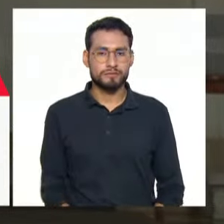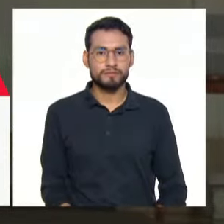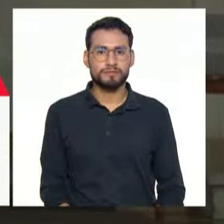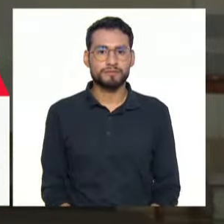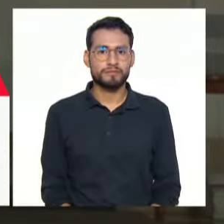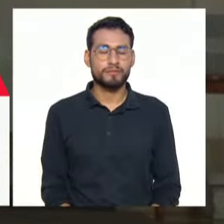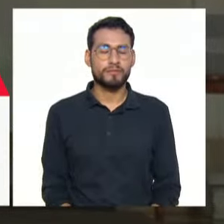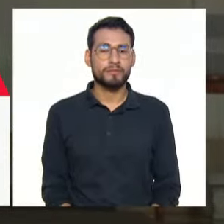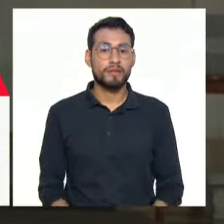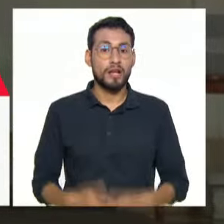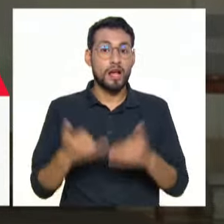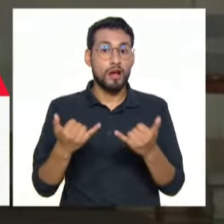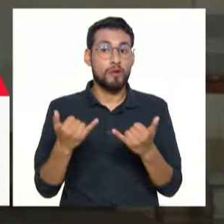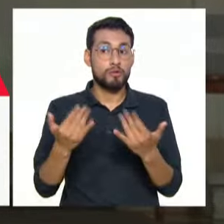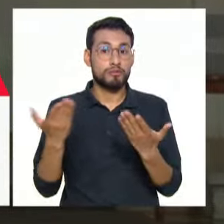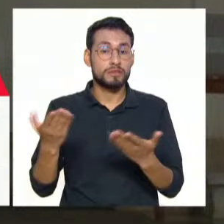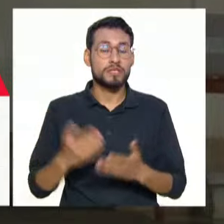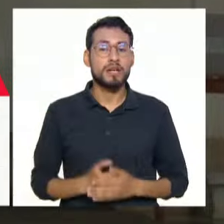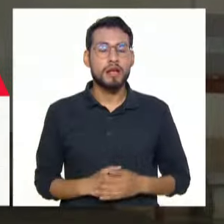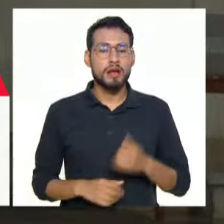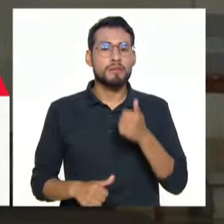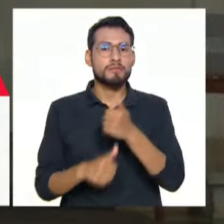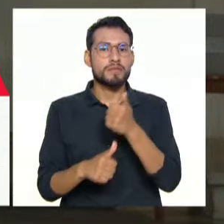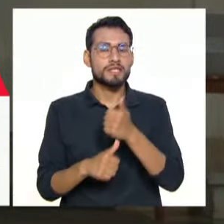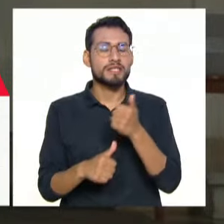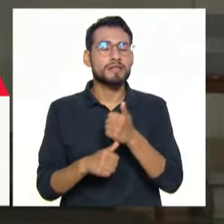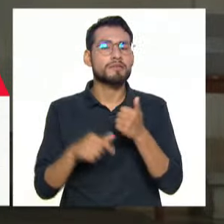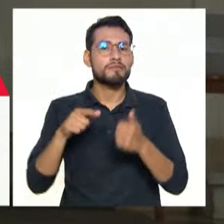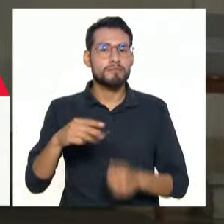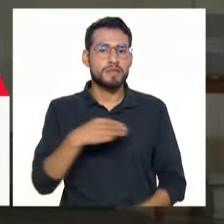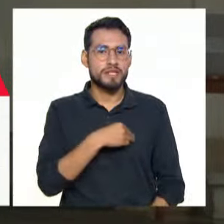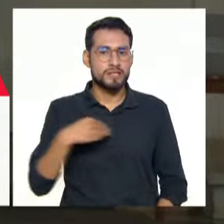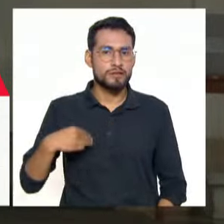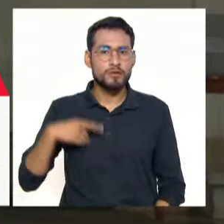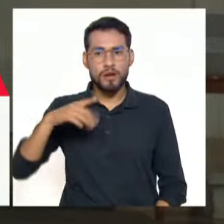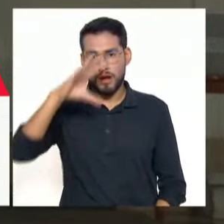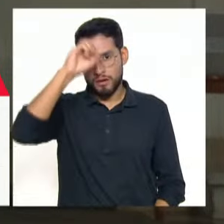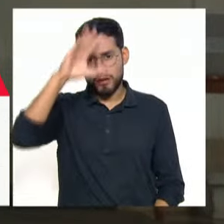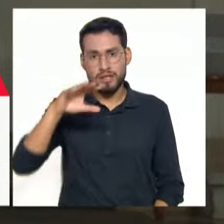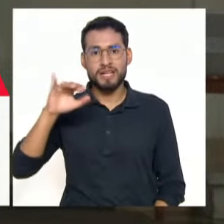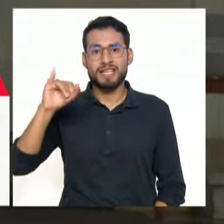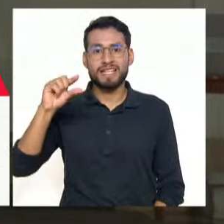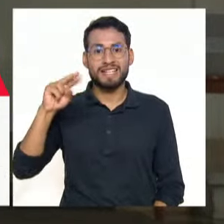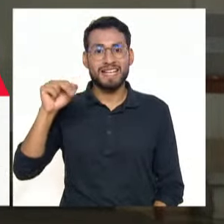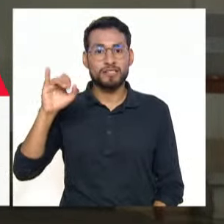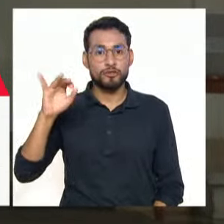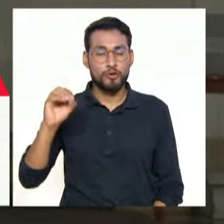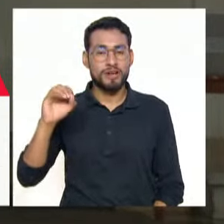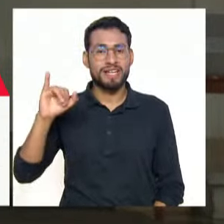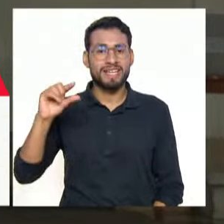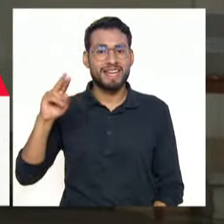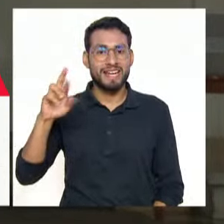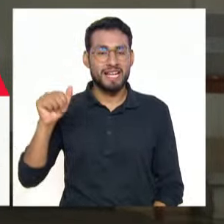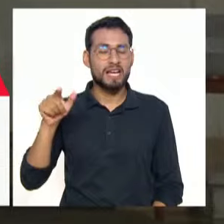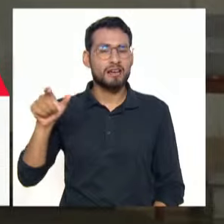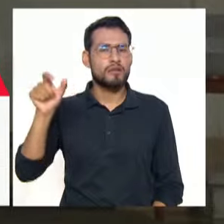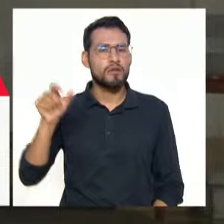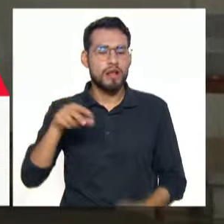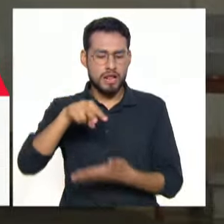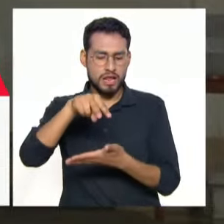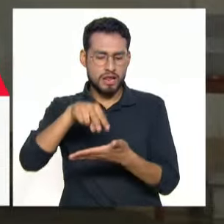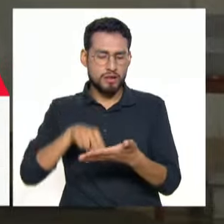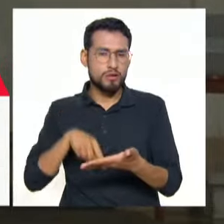A continuación, el señor Viceministro de Relaciones Exteriores, embajador Ignacio Higueras Herr, dará lectura a